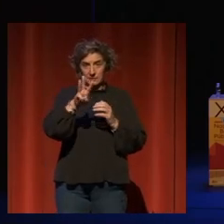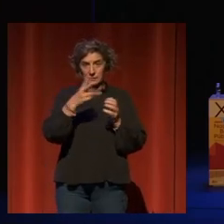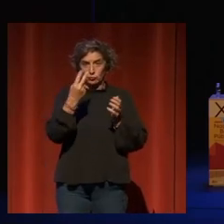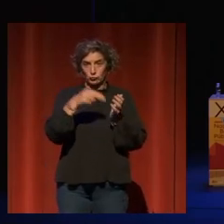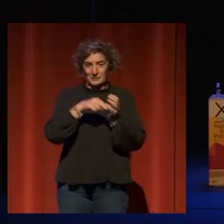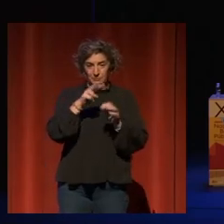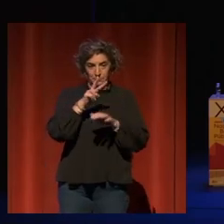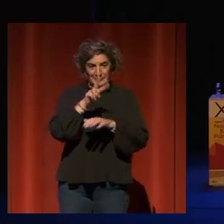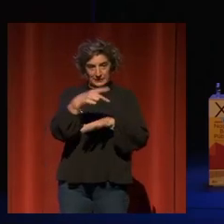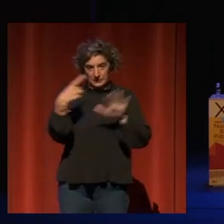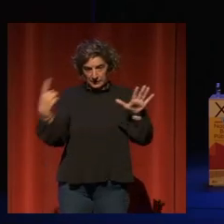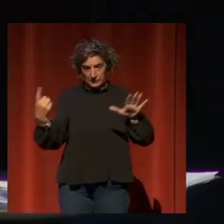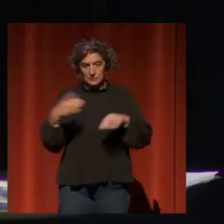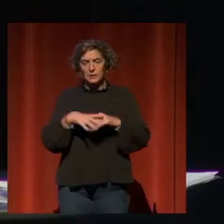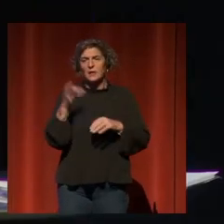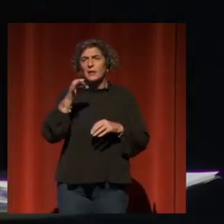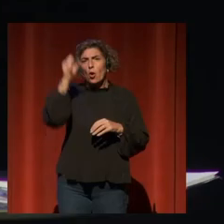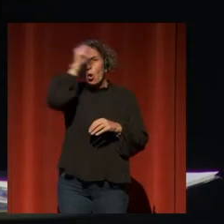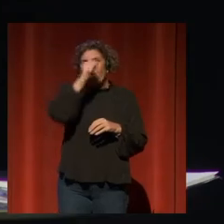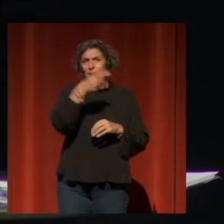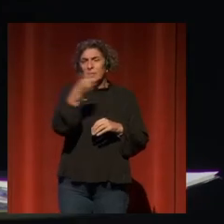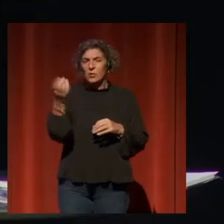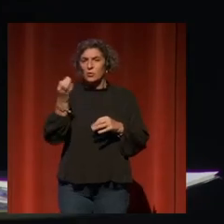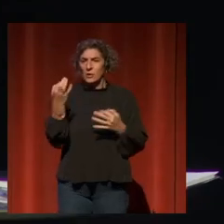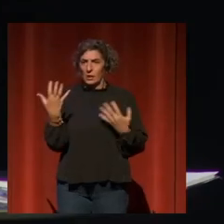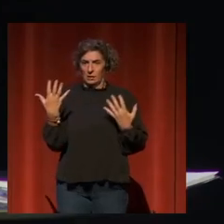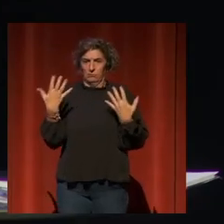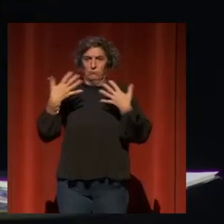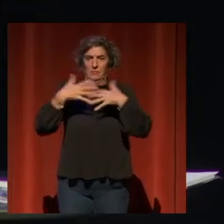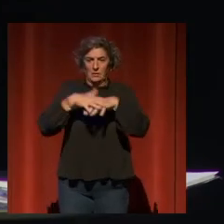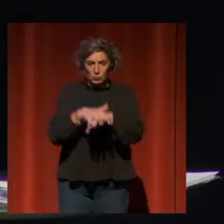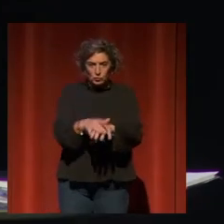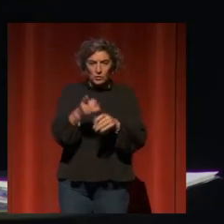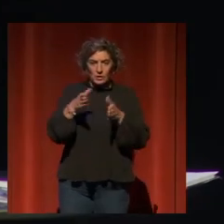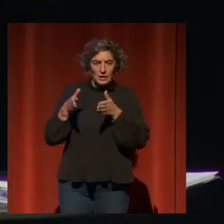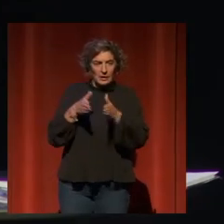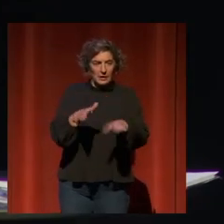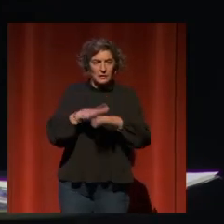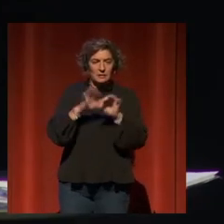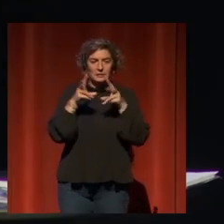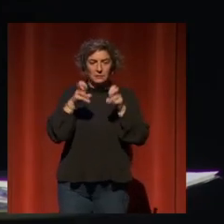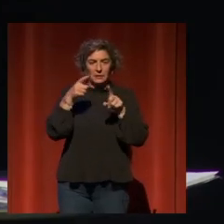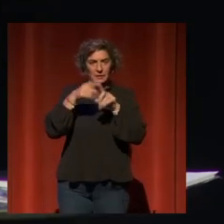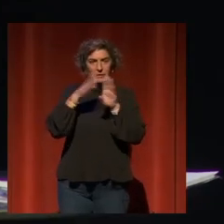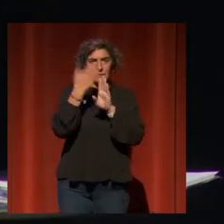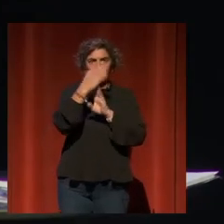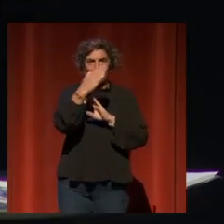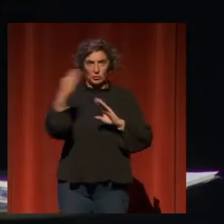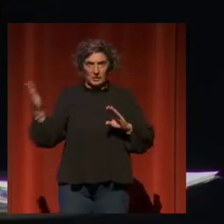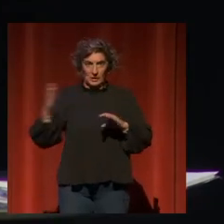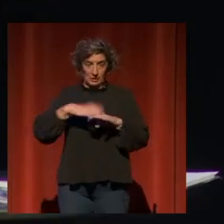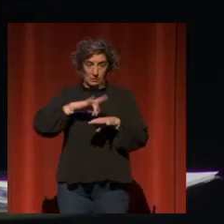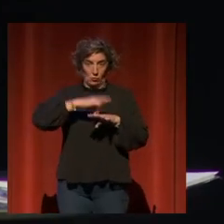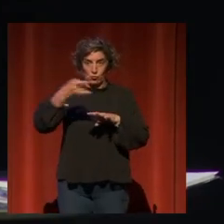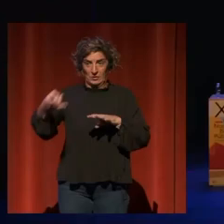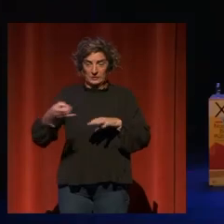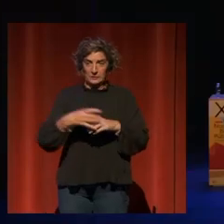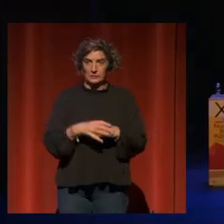Qué opinión nos merece la inclusión de una línea de acción en concreto sobre las bibliotecas tender puentes